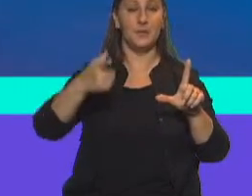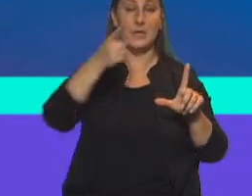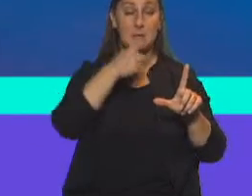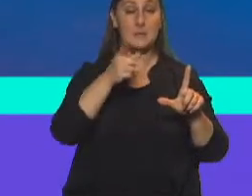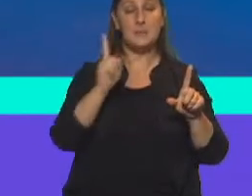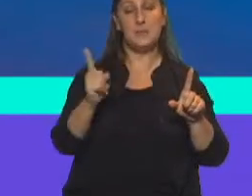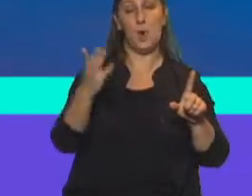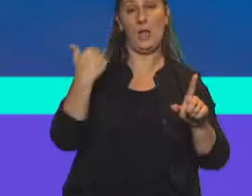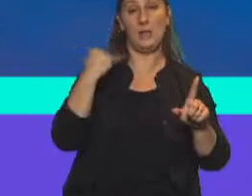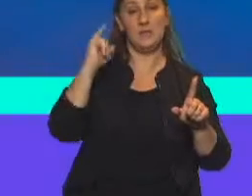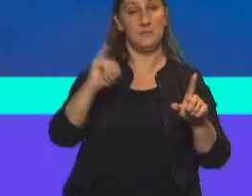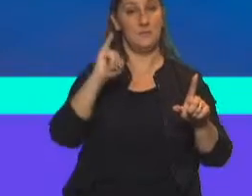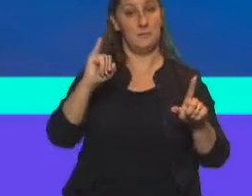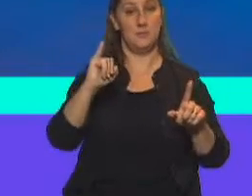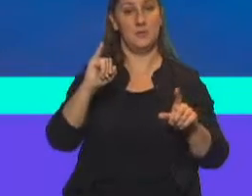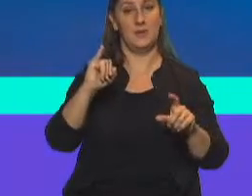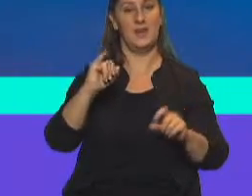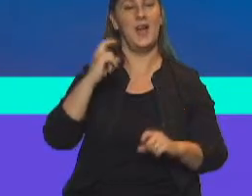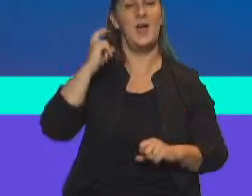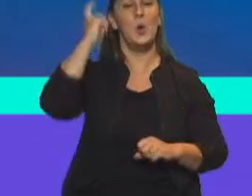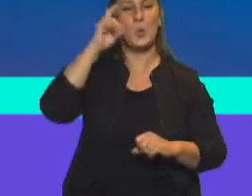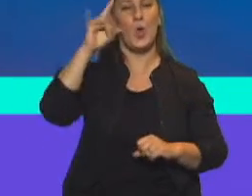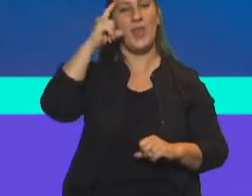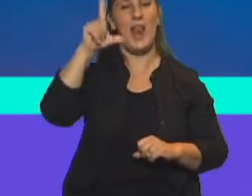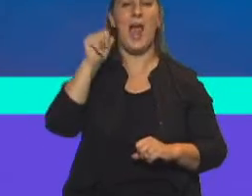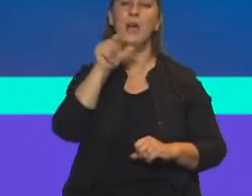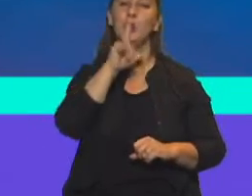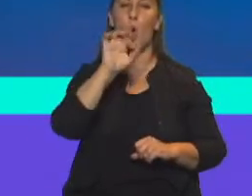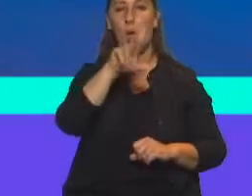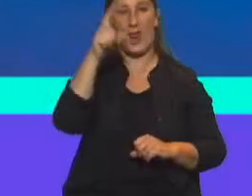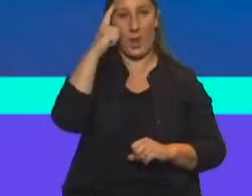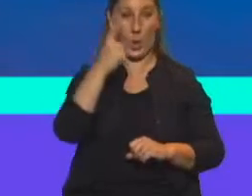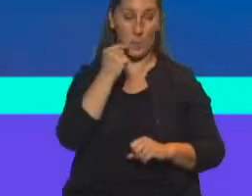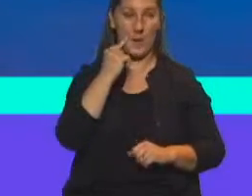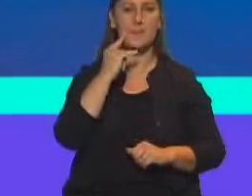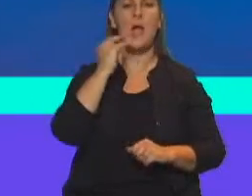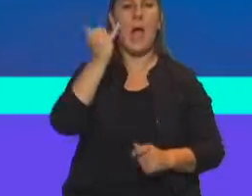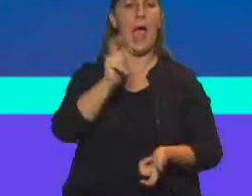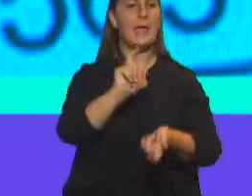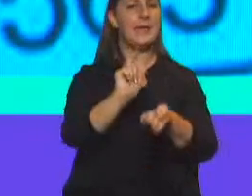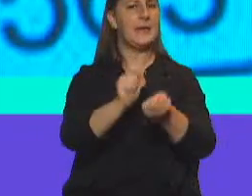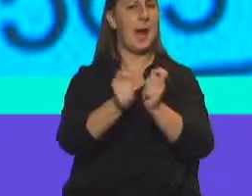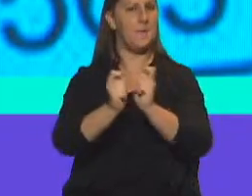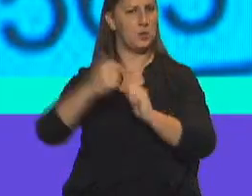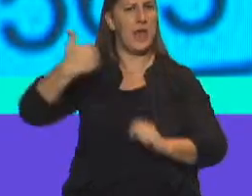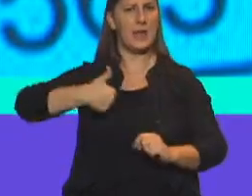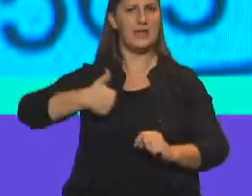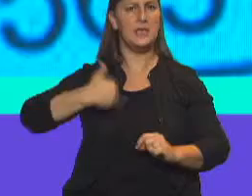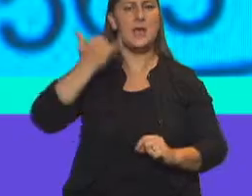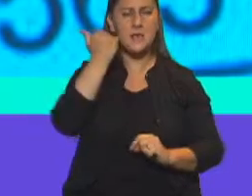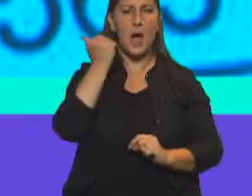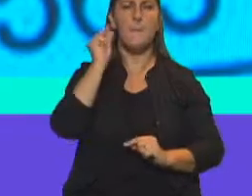retomando lo que había dicho el Rulo, le digo yo, de la Torre, tenemos varios cambios que en Argentina efectivamente